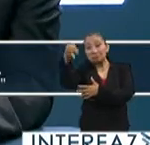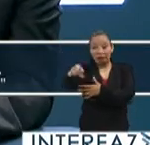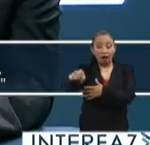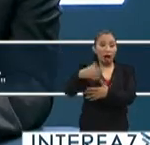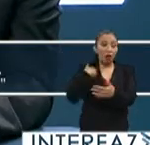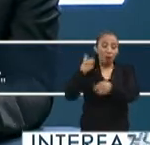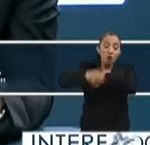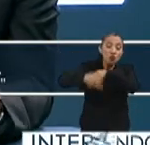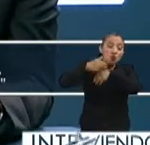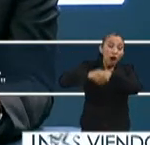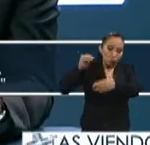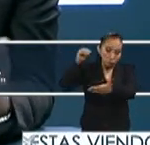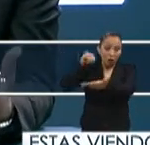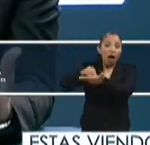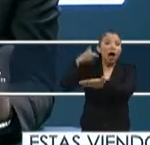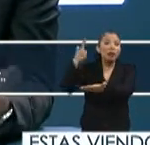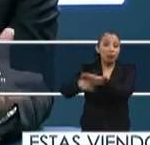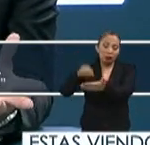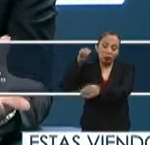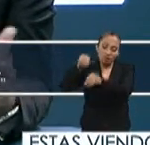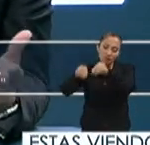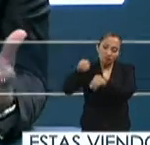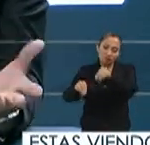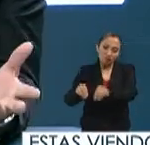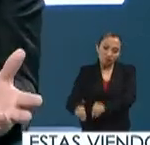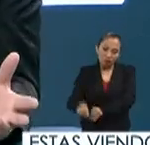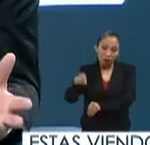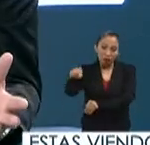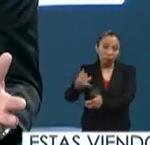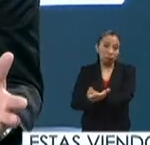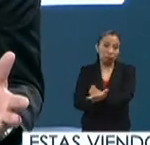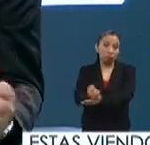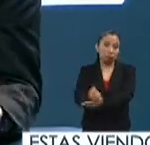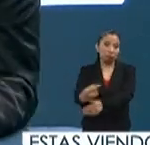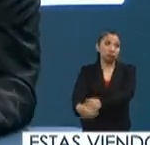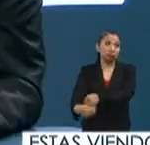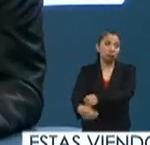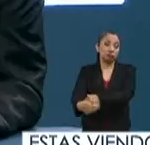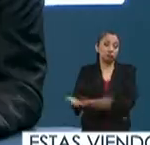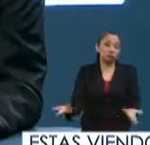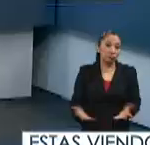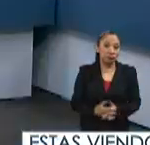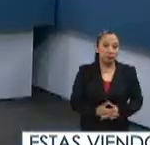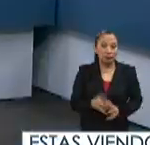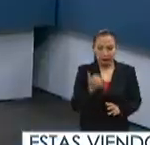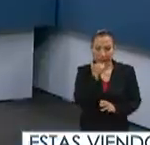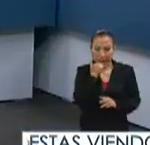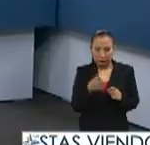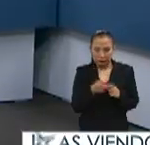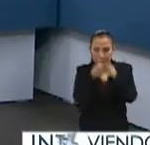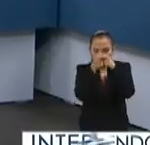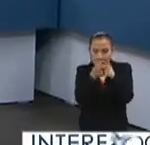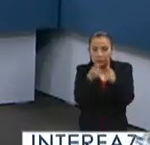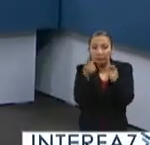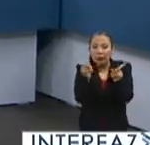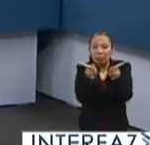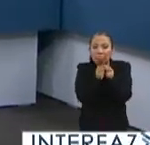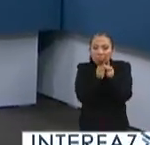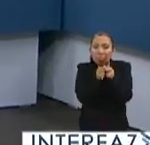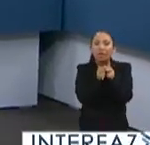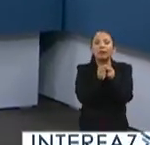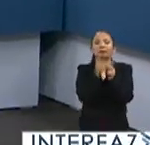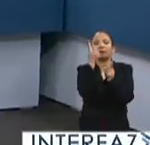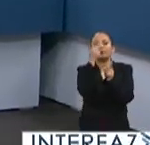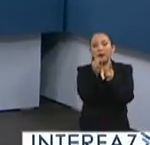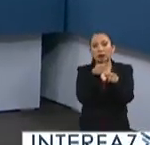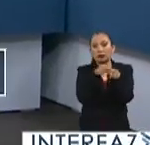con algoritmos que están implementados y que son en principio deterministas, ¿no? Doctor, si me lo permite, vamos a hacer una breve pausa